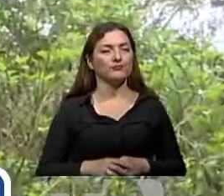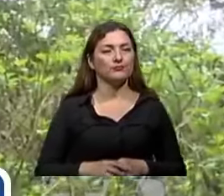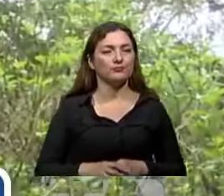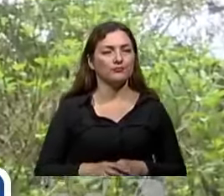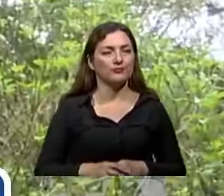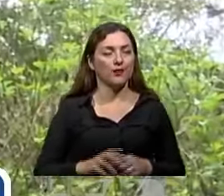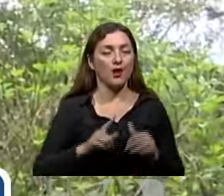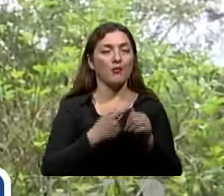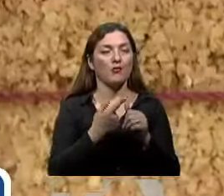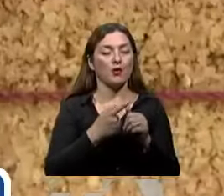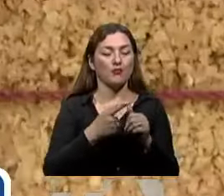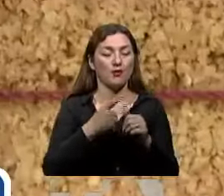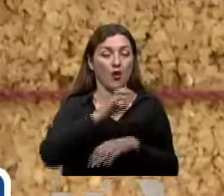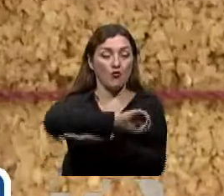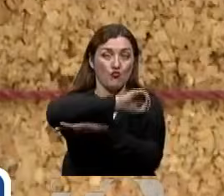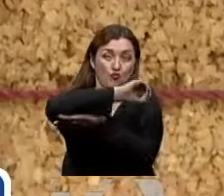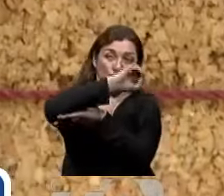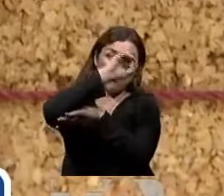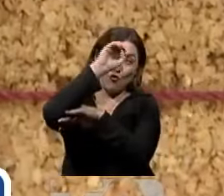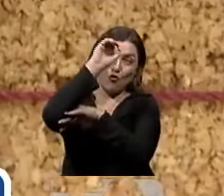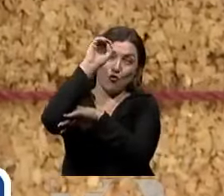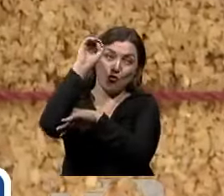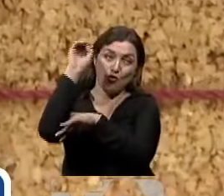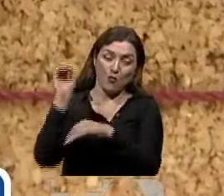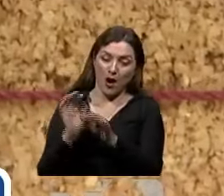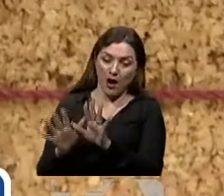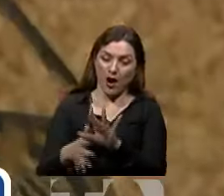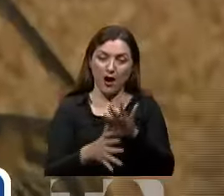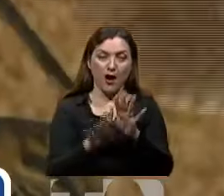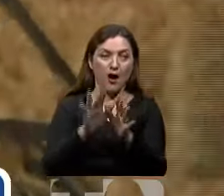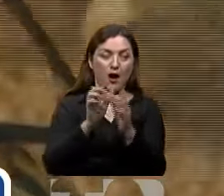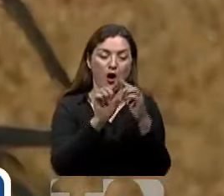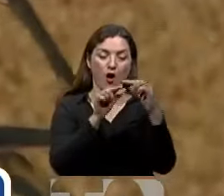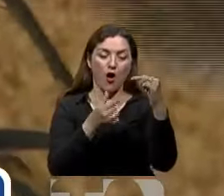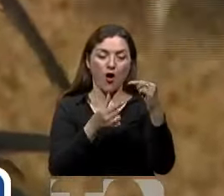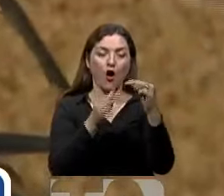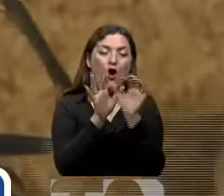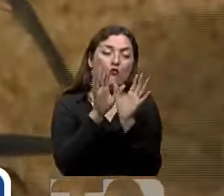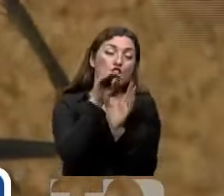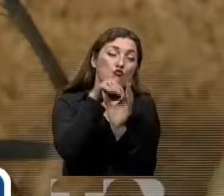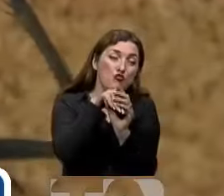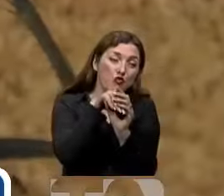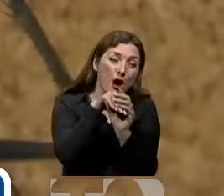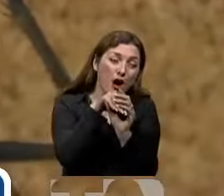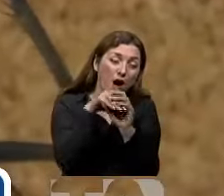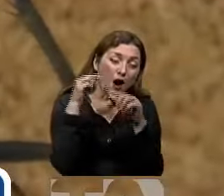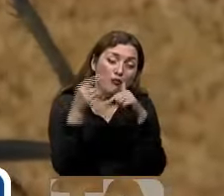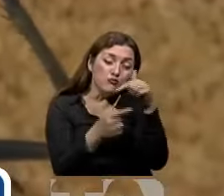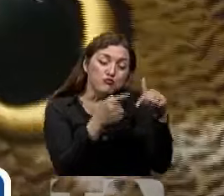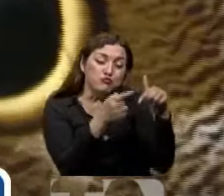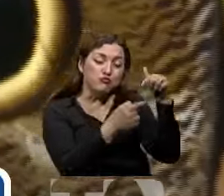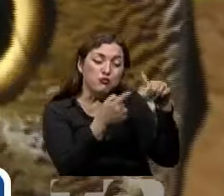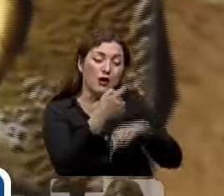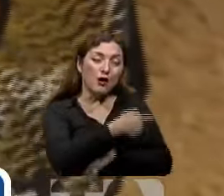Salen los primeros rayos del sol y con ello también las mariposas de su capullo. Estuvieron en el interior de esta cápsula por 21